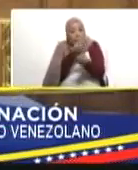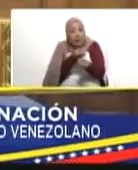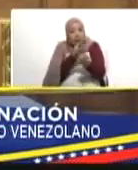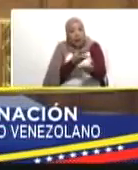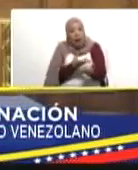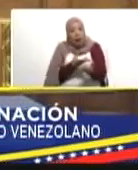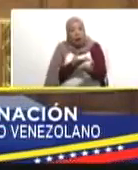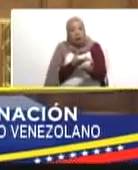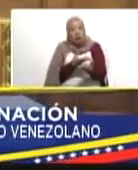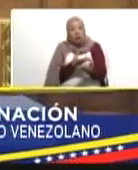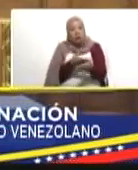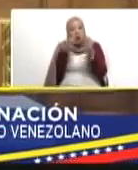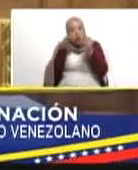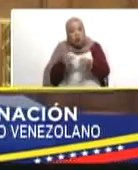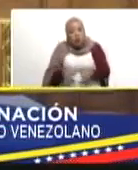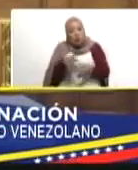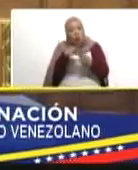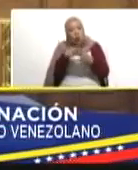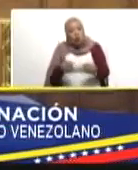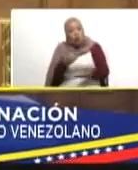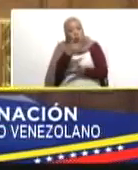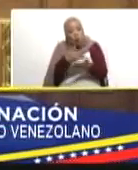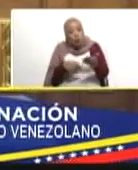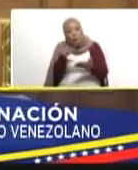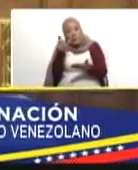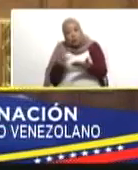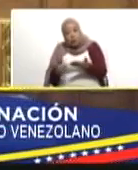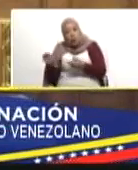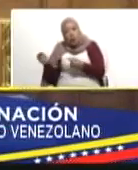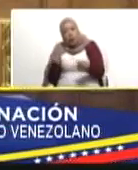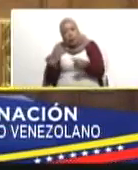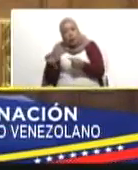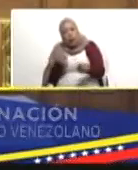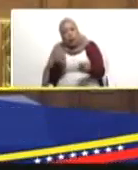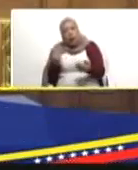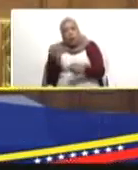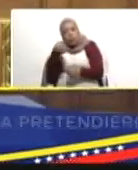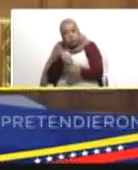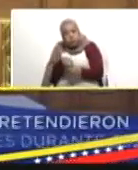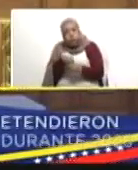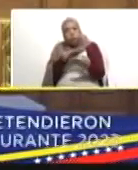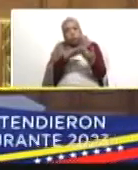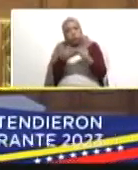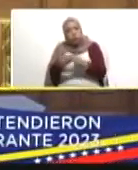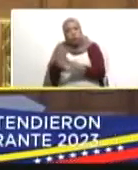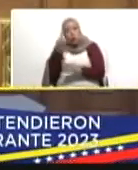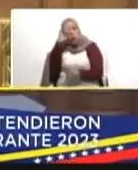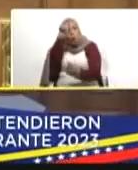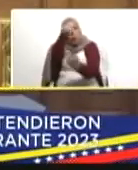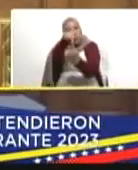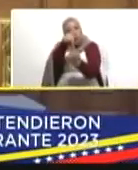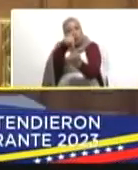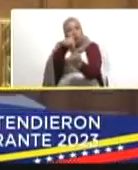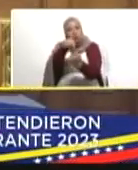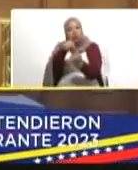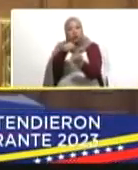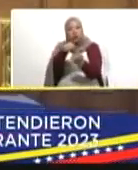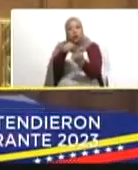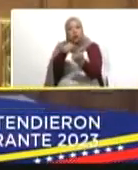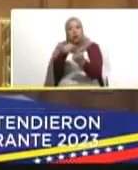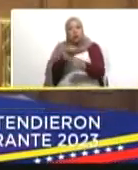mensajes certificados declaraciones de los involucrados su último objetivo era